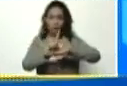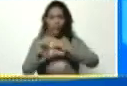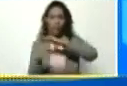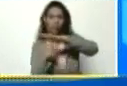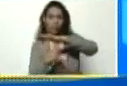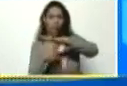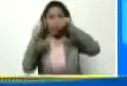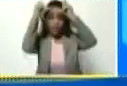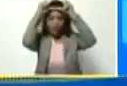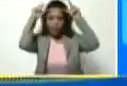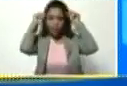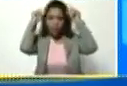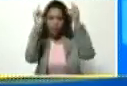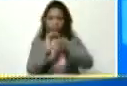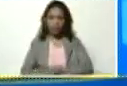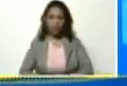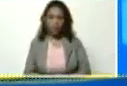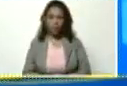de Enfermería,